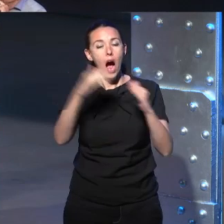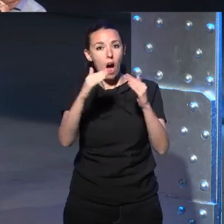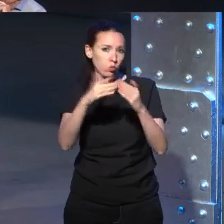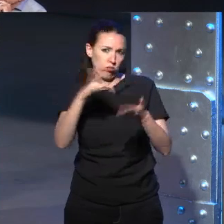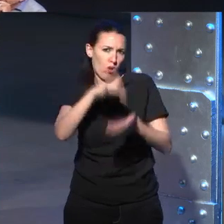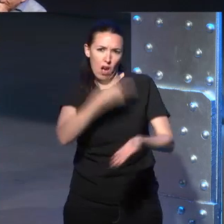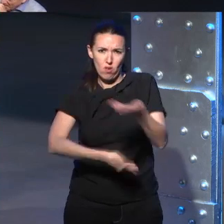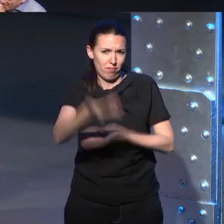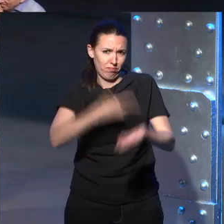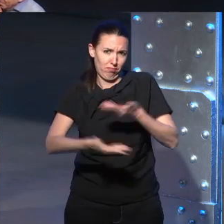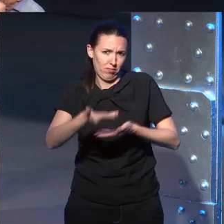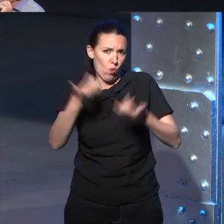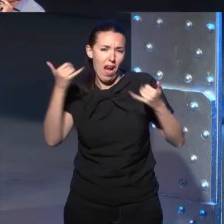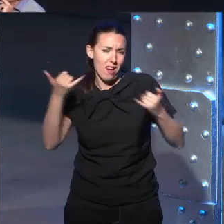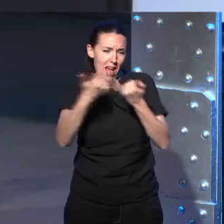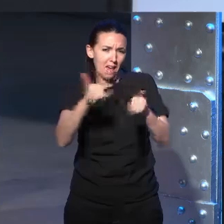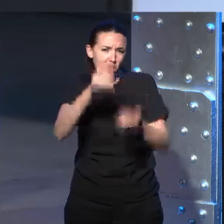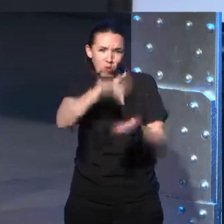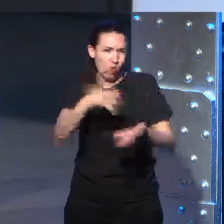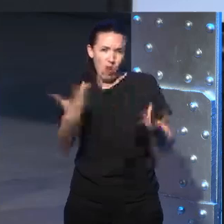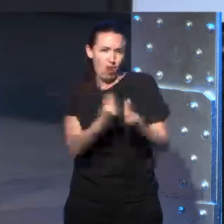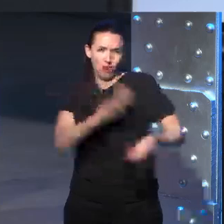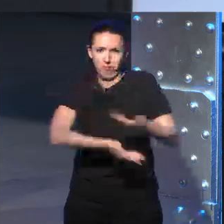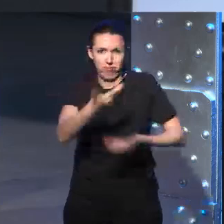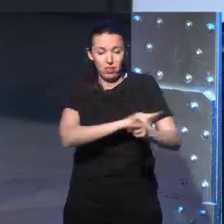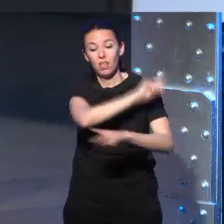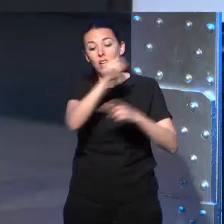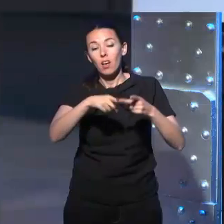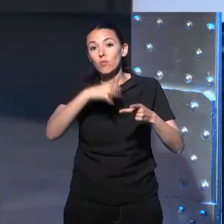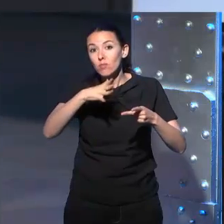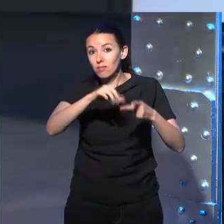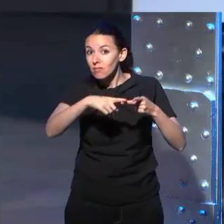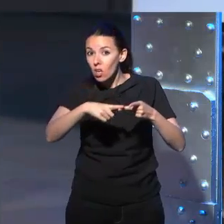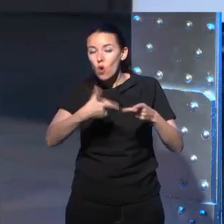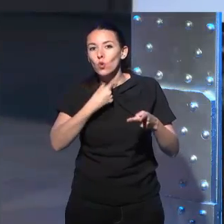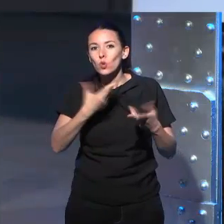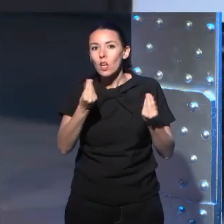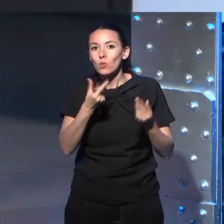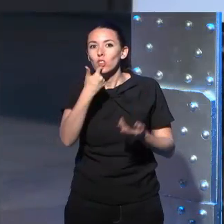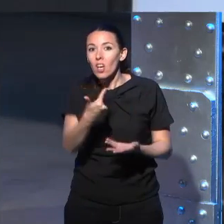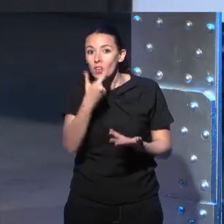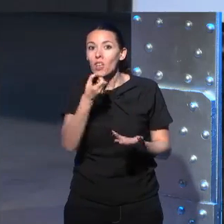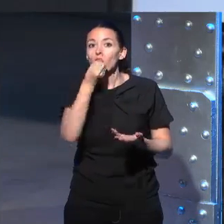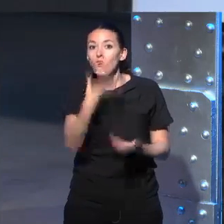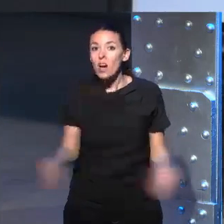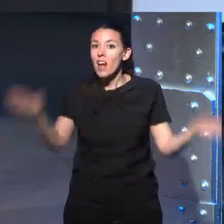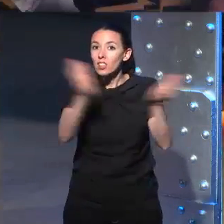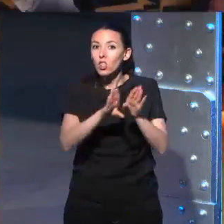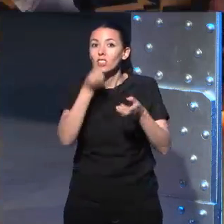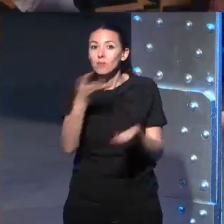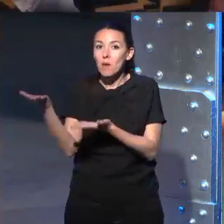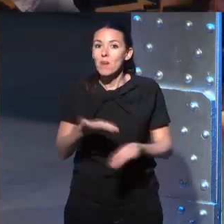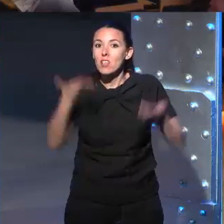un montón de eventos a medias como es este. La segunda razón es porque nos gusta mucho decir buenas noches, bienvenidos hijos del rock and roll, como habéis